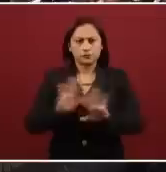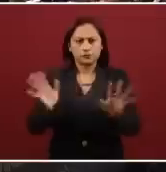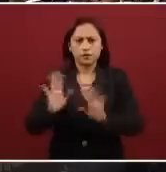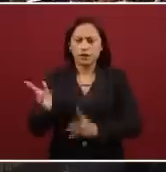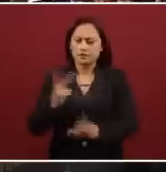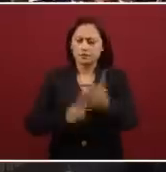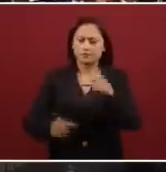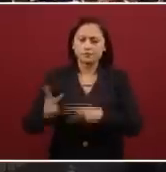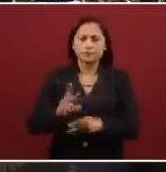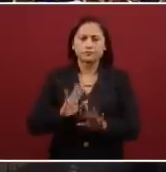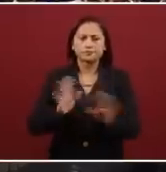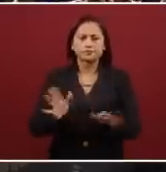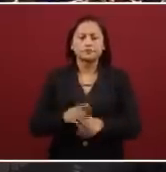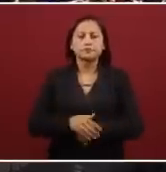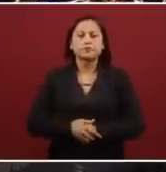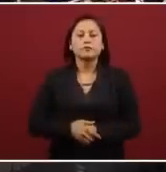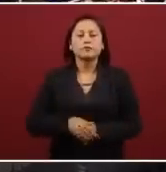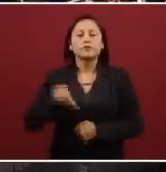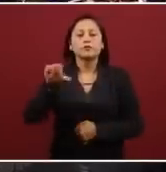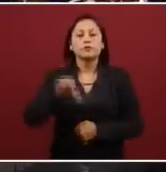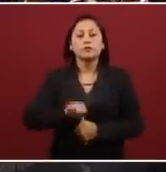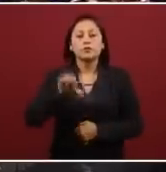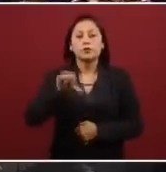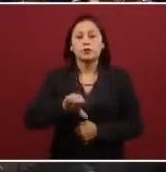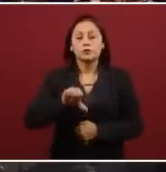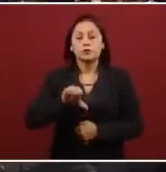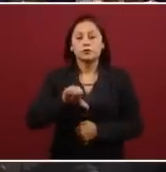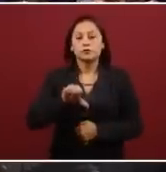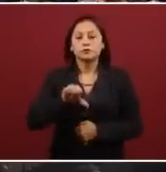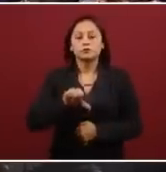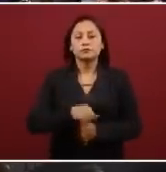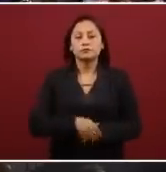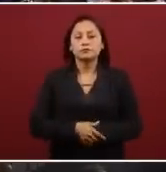Hoy va a informar el